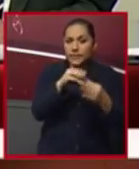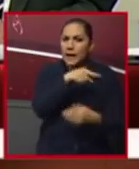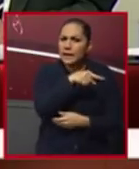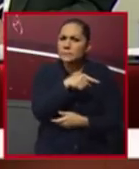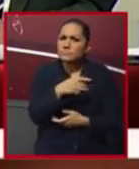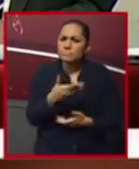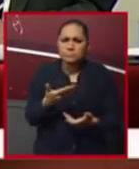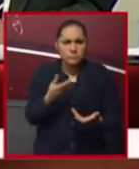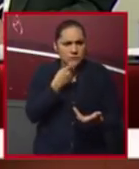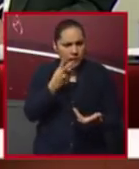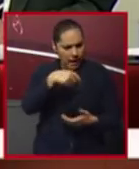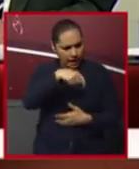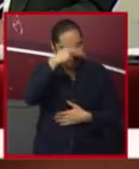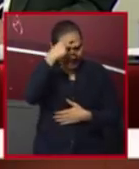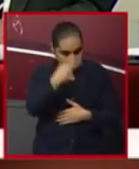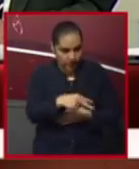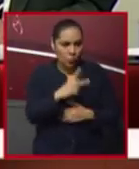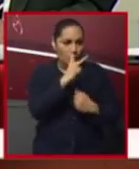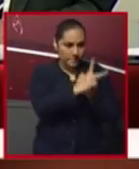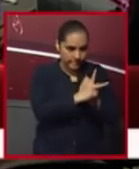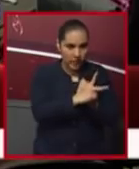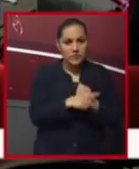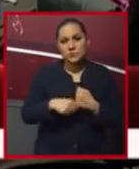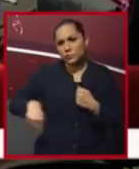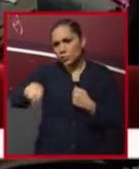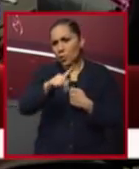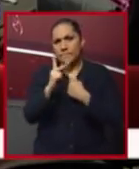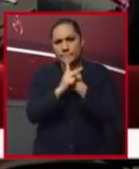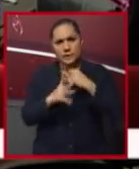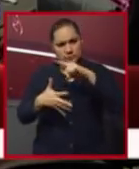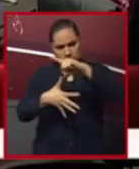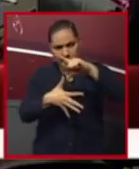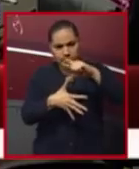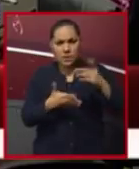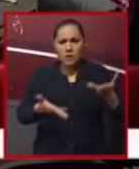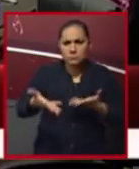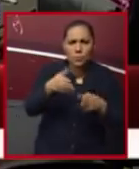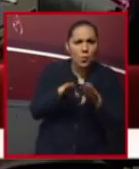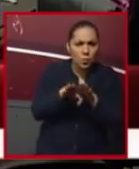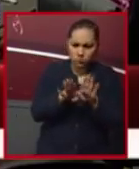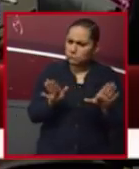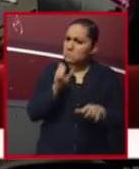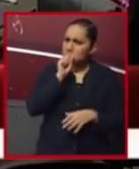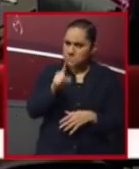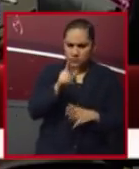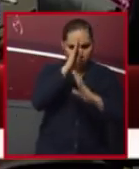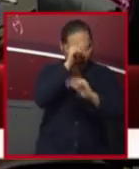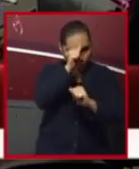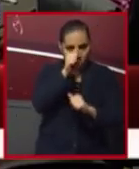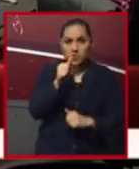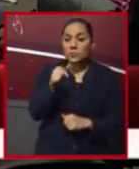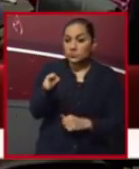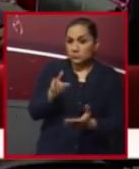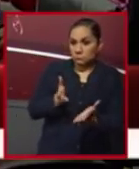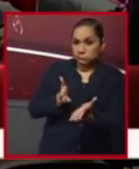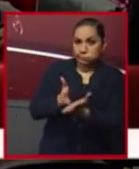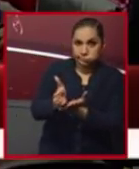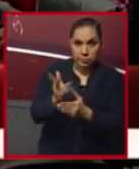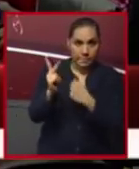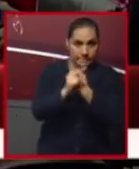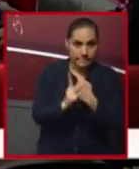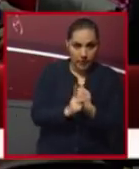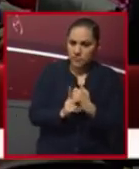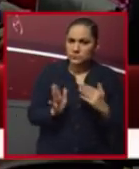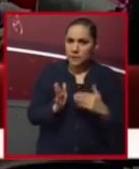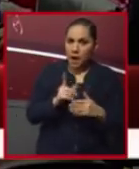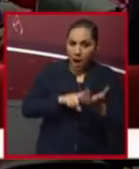región seguirán bajo los principios constitucionales de no intervención, autodeterminación de los pueblos, solución pacífica de controversias